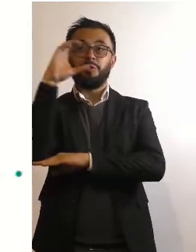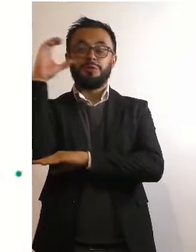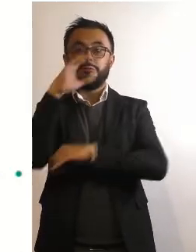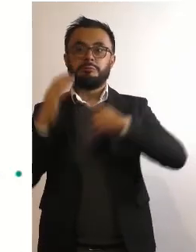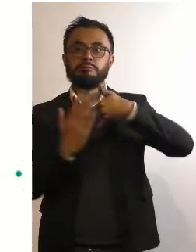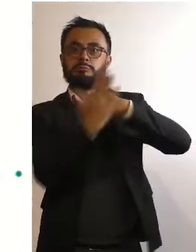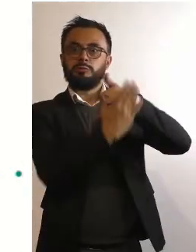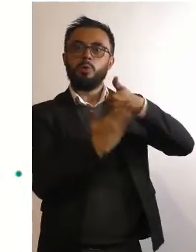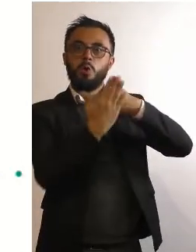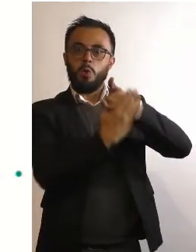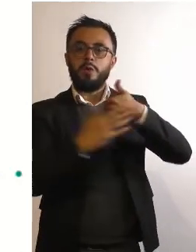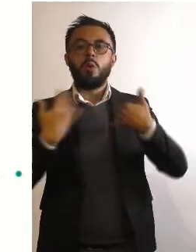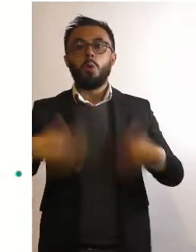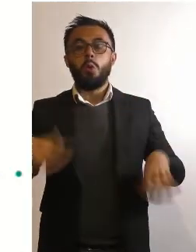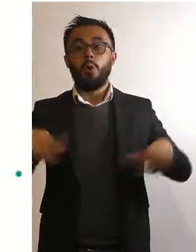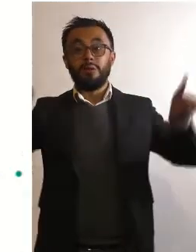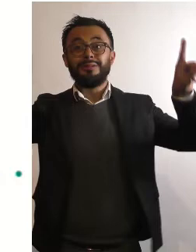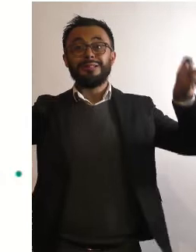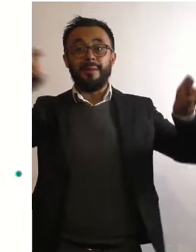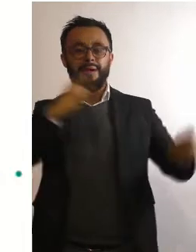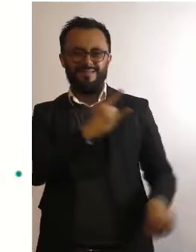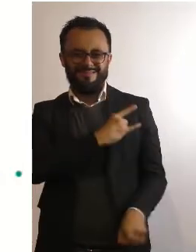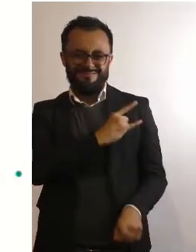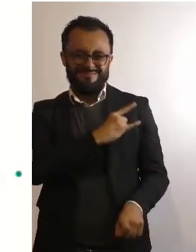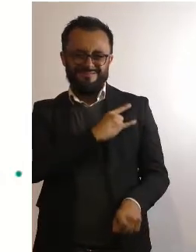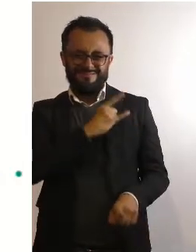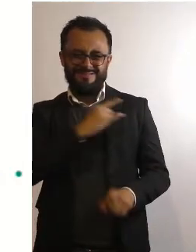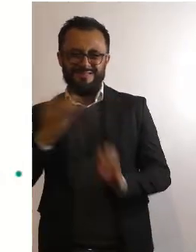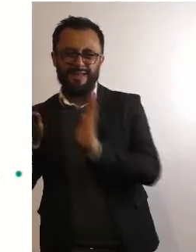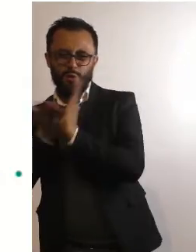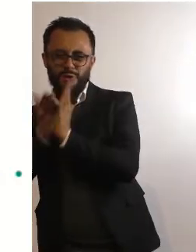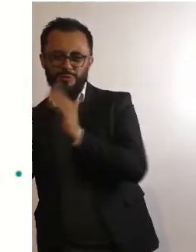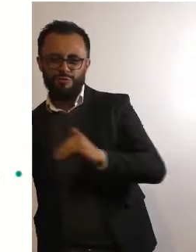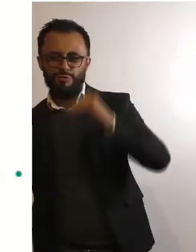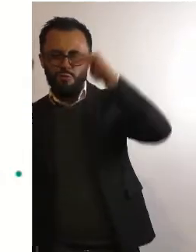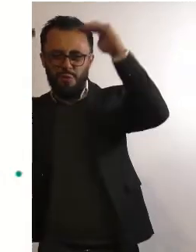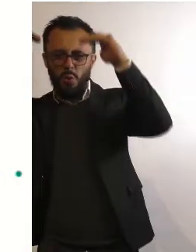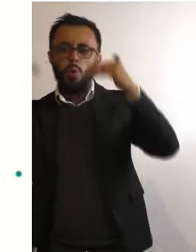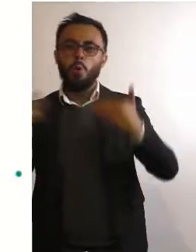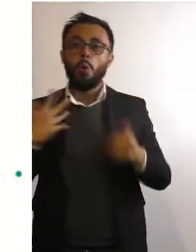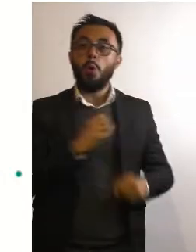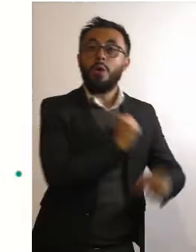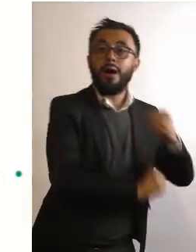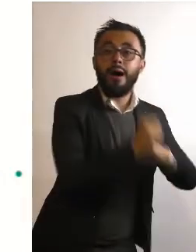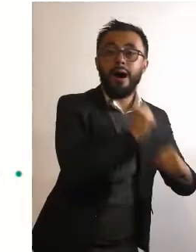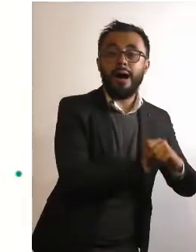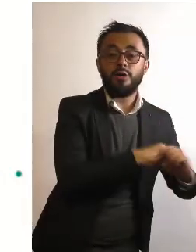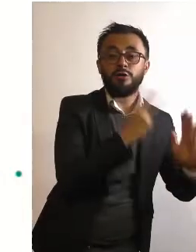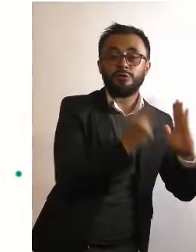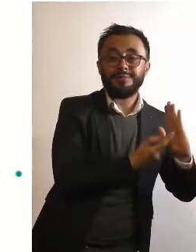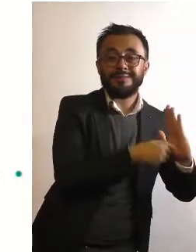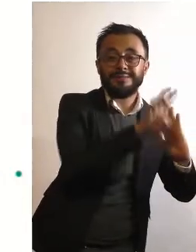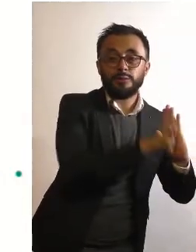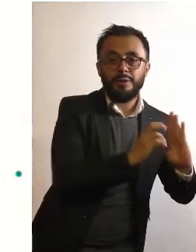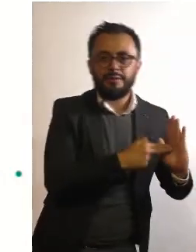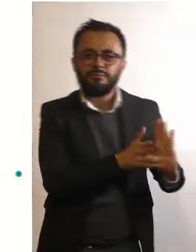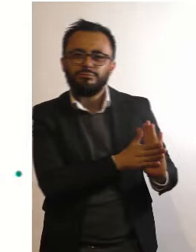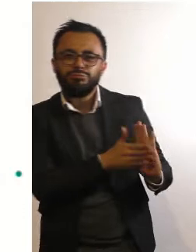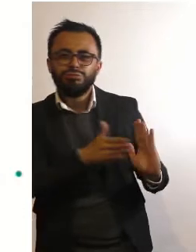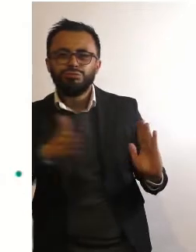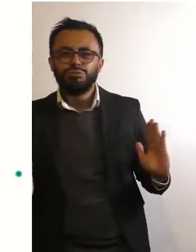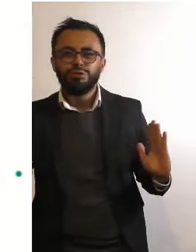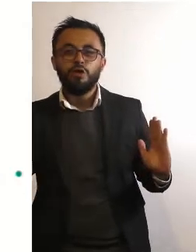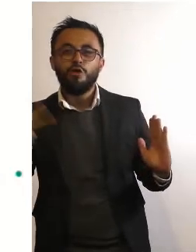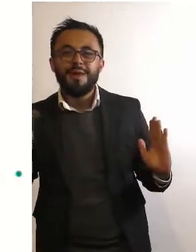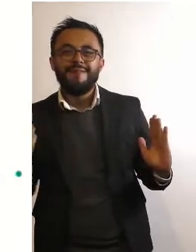una disminución en las matrículas entre el 2019 y el 2020, por supuesto, se acentuó con la pandemia, hubo mucha